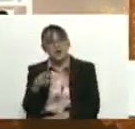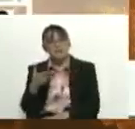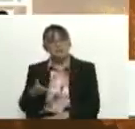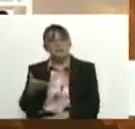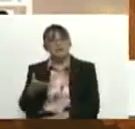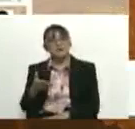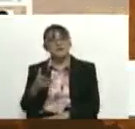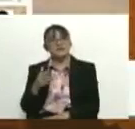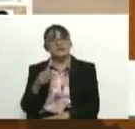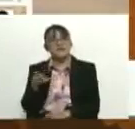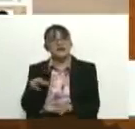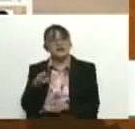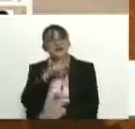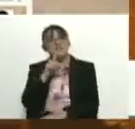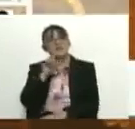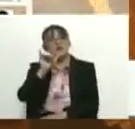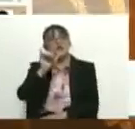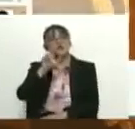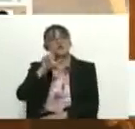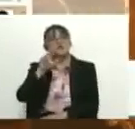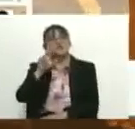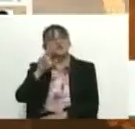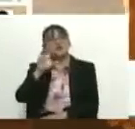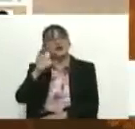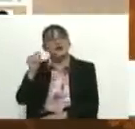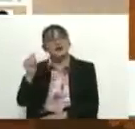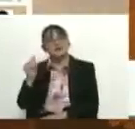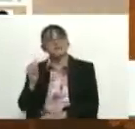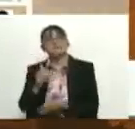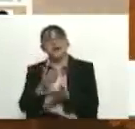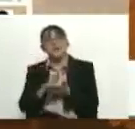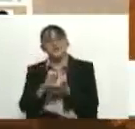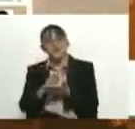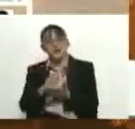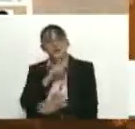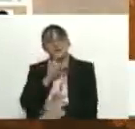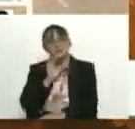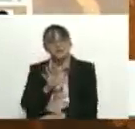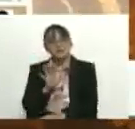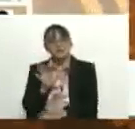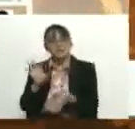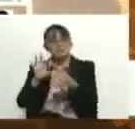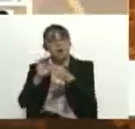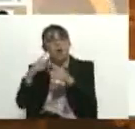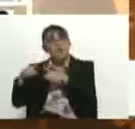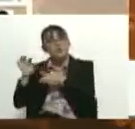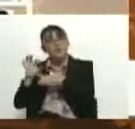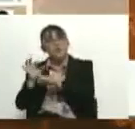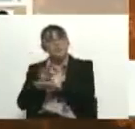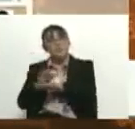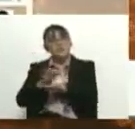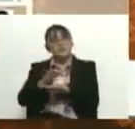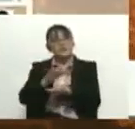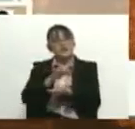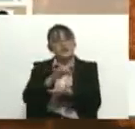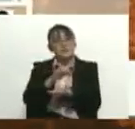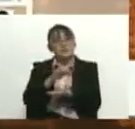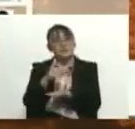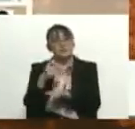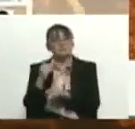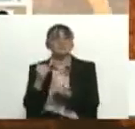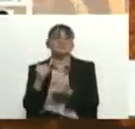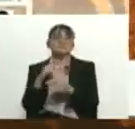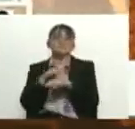la yuca que bueno puede aislar el municipio Club paredes y vincula con otros municipios y ahí está la dirección de infraestructura